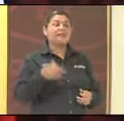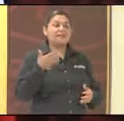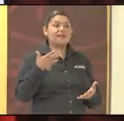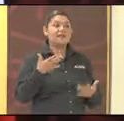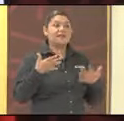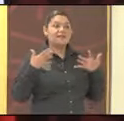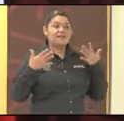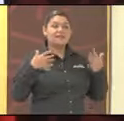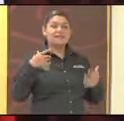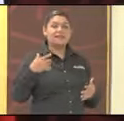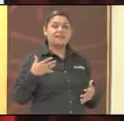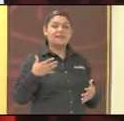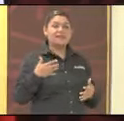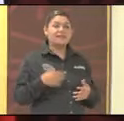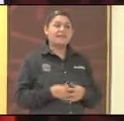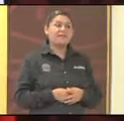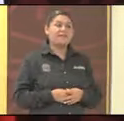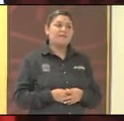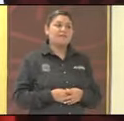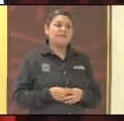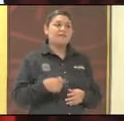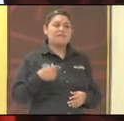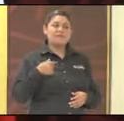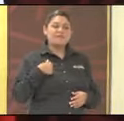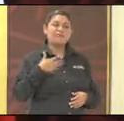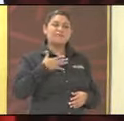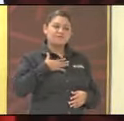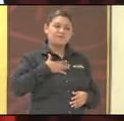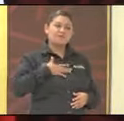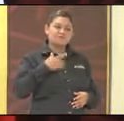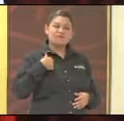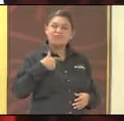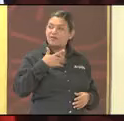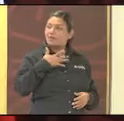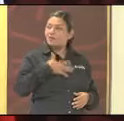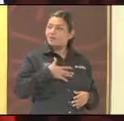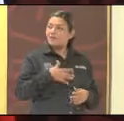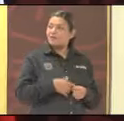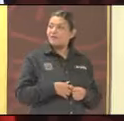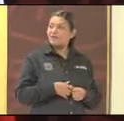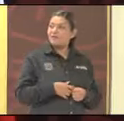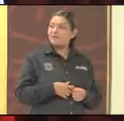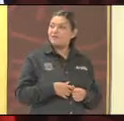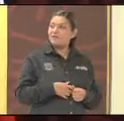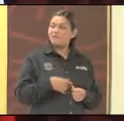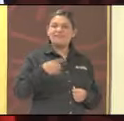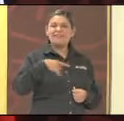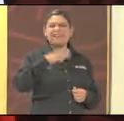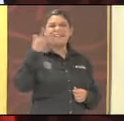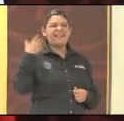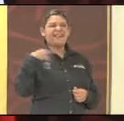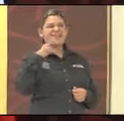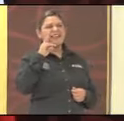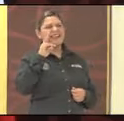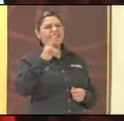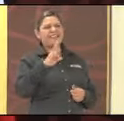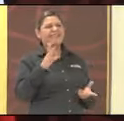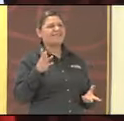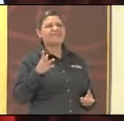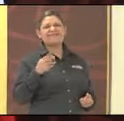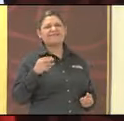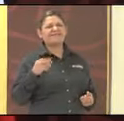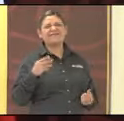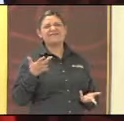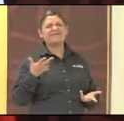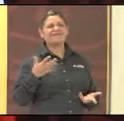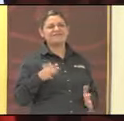Me cayó bien Víctor García, fíjense, la verdad les voy a decir honesto, les voy a ser honesto. Cuando estaba en la academia, como yo que no, este cuate,